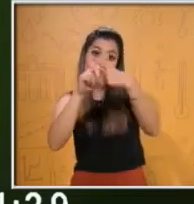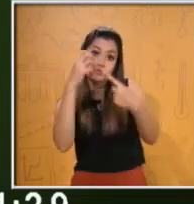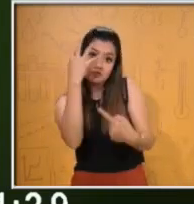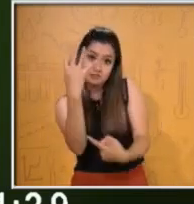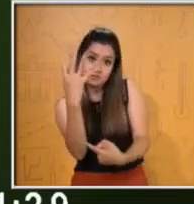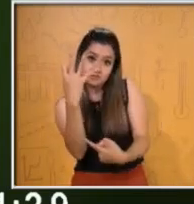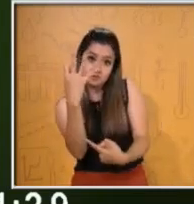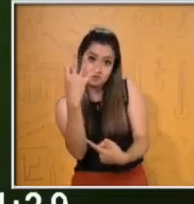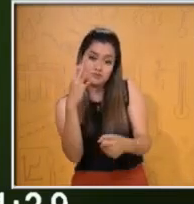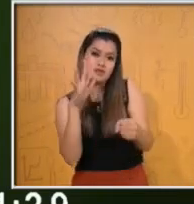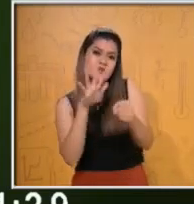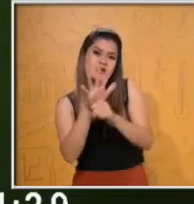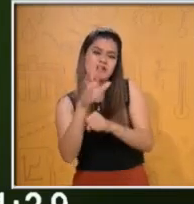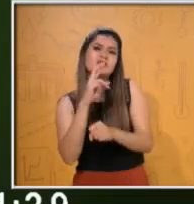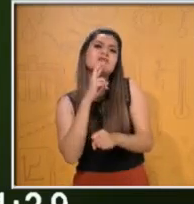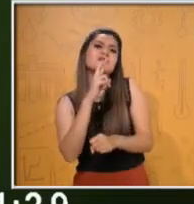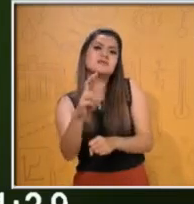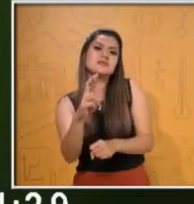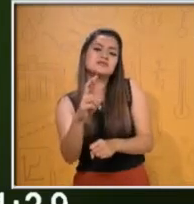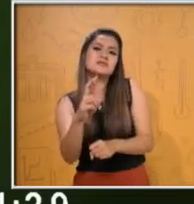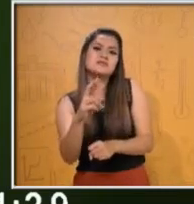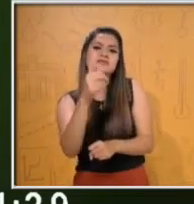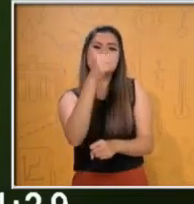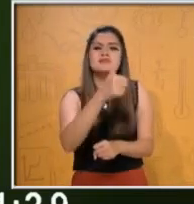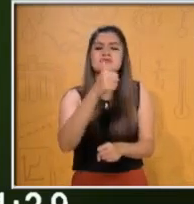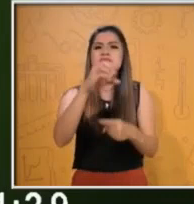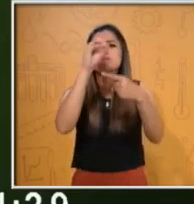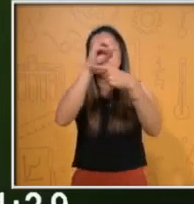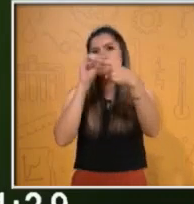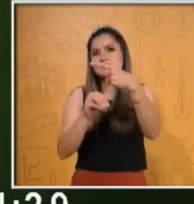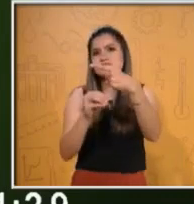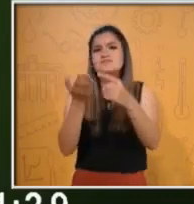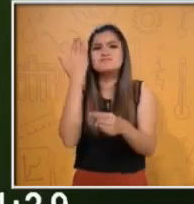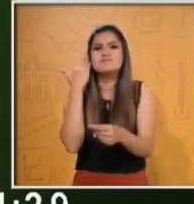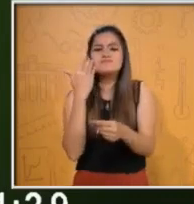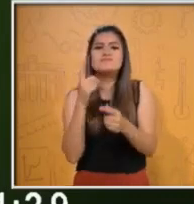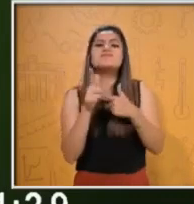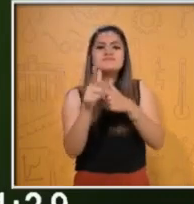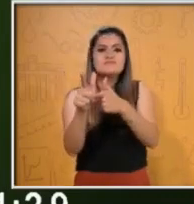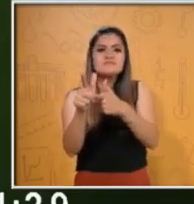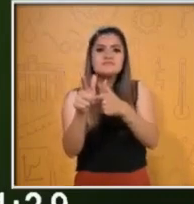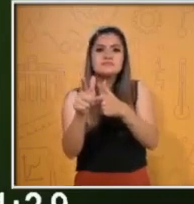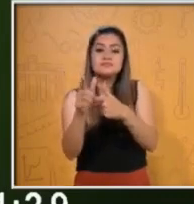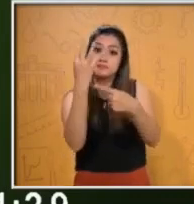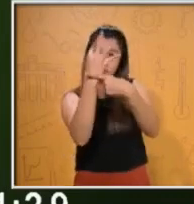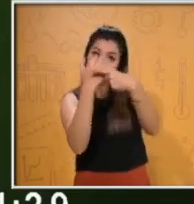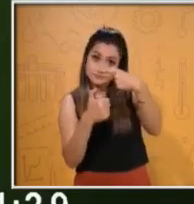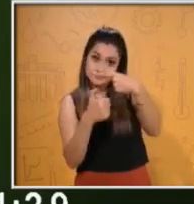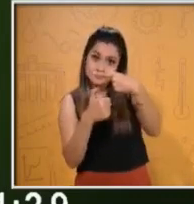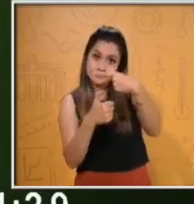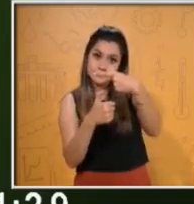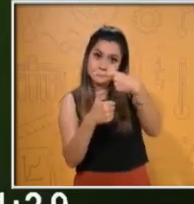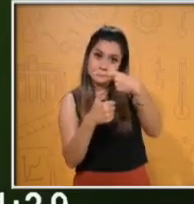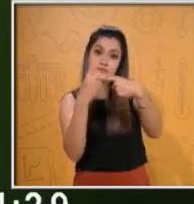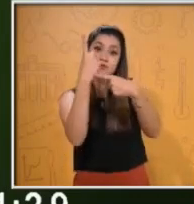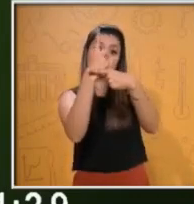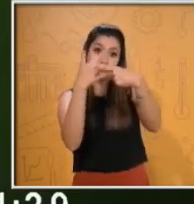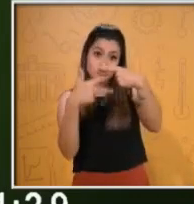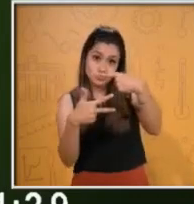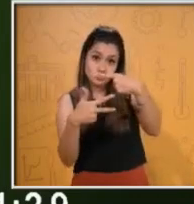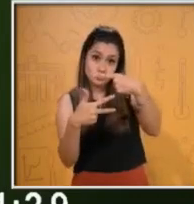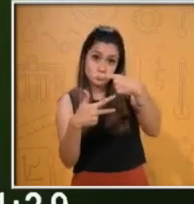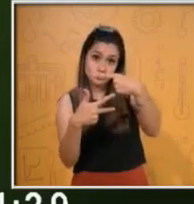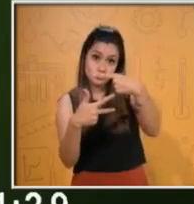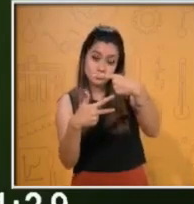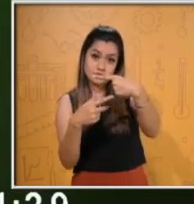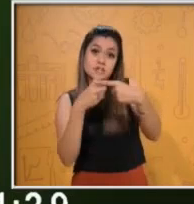3. ¿Cuál será la respuesta de las otras fracciones que continúan? 3 sextos, 1 octavo. Si me